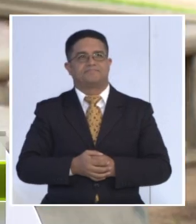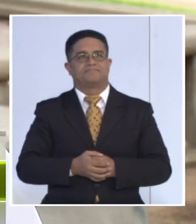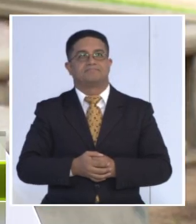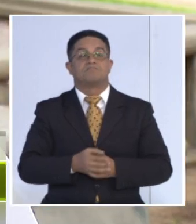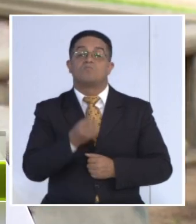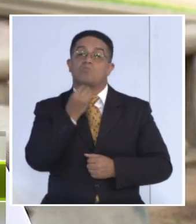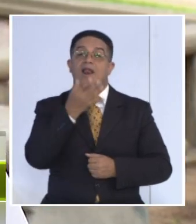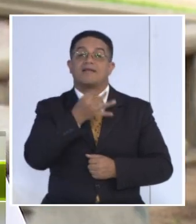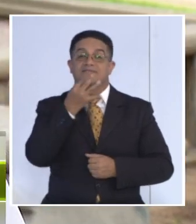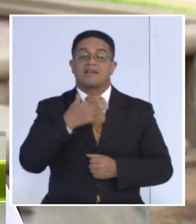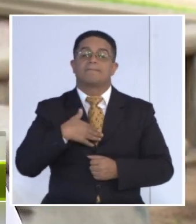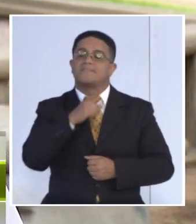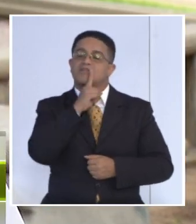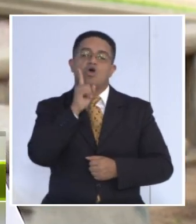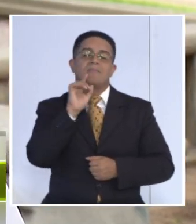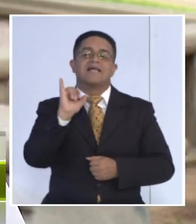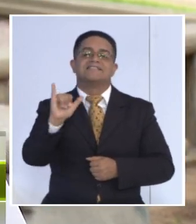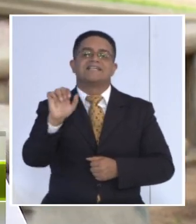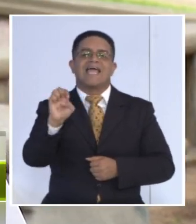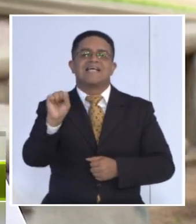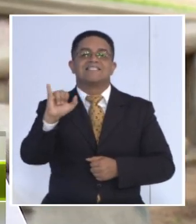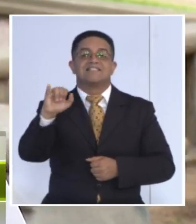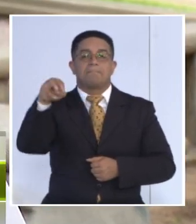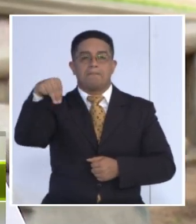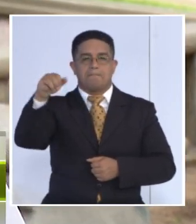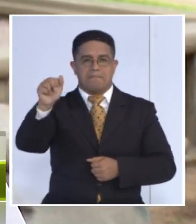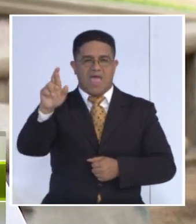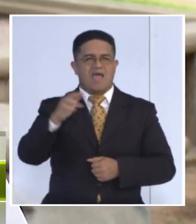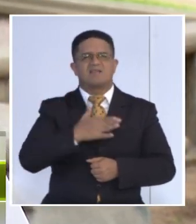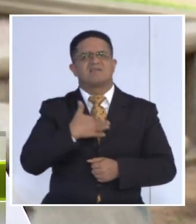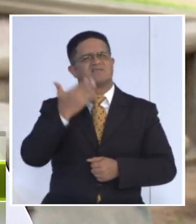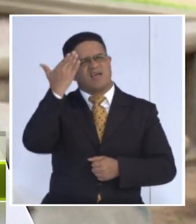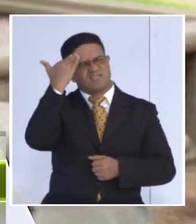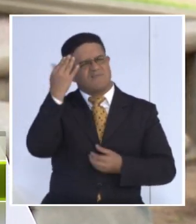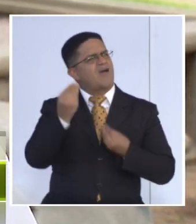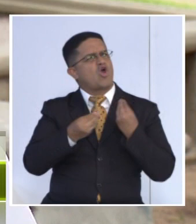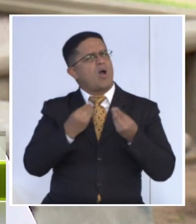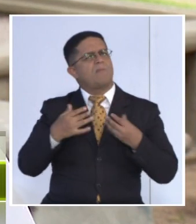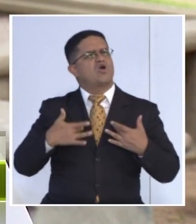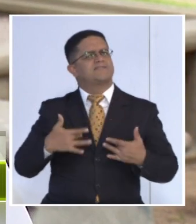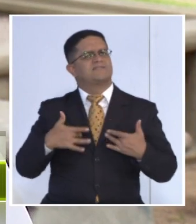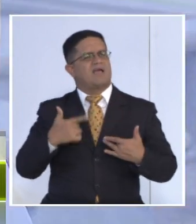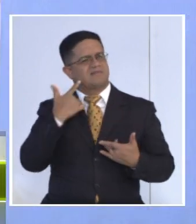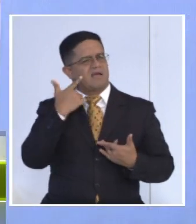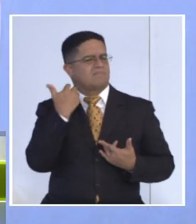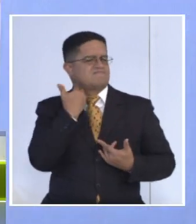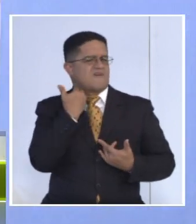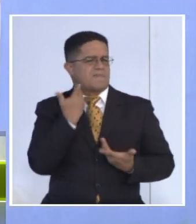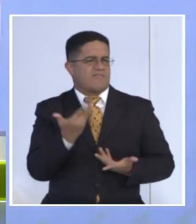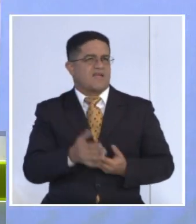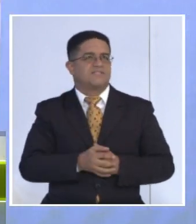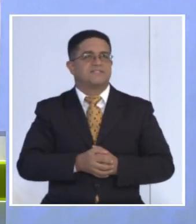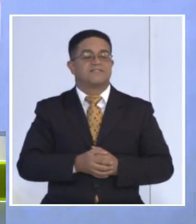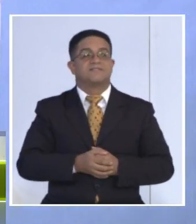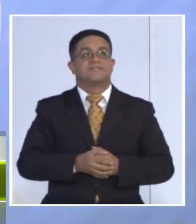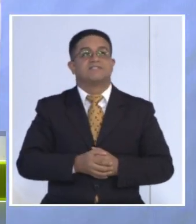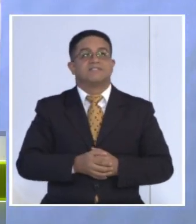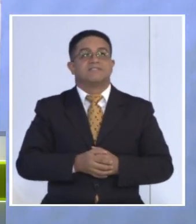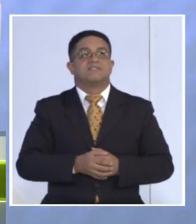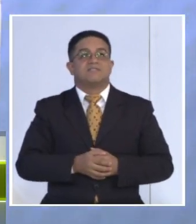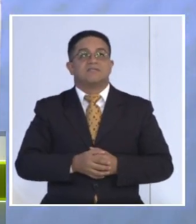Buenas tardes, mi nombre es Yasimar Araujo y quisiera saber cuáles son los síntomas de la fibrosis quística. Vamos a ver esos síntomas entonces, Hola, doctora.